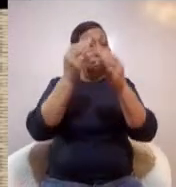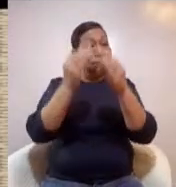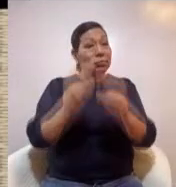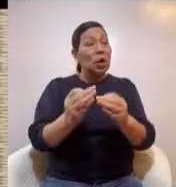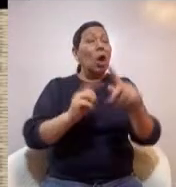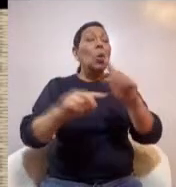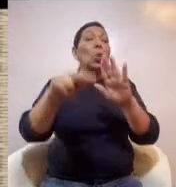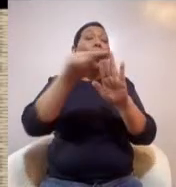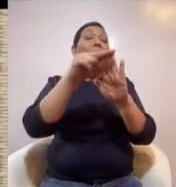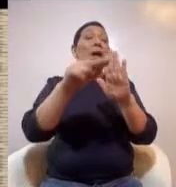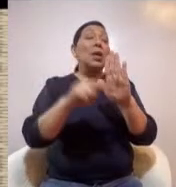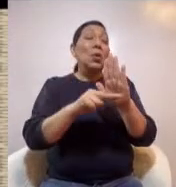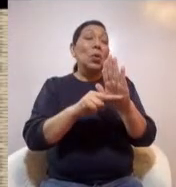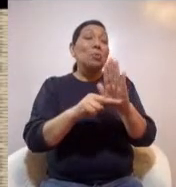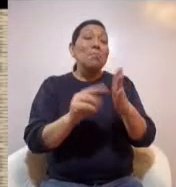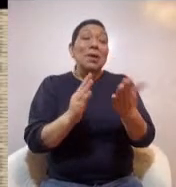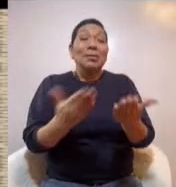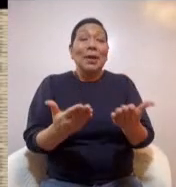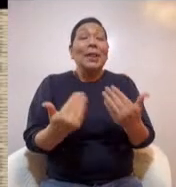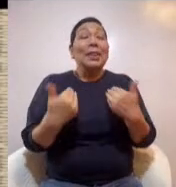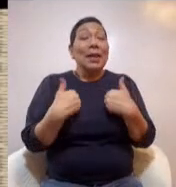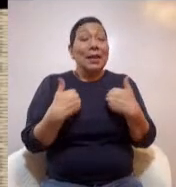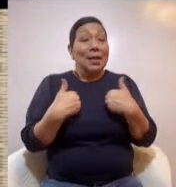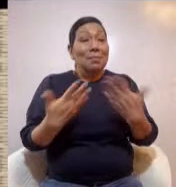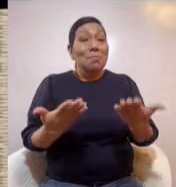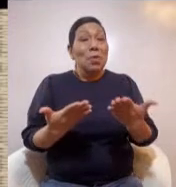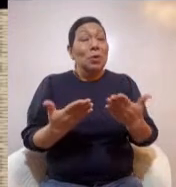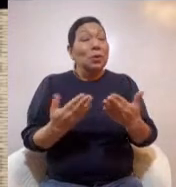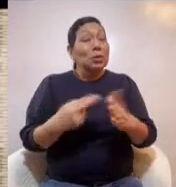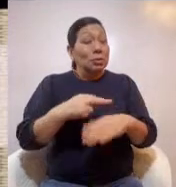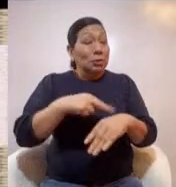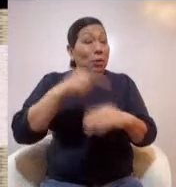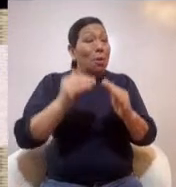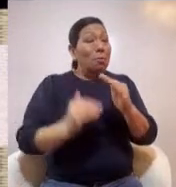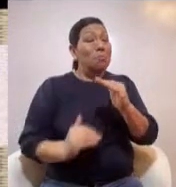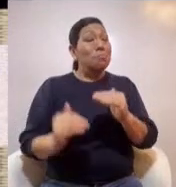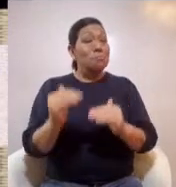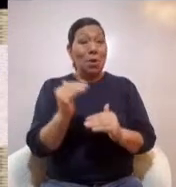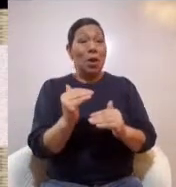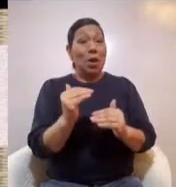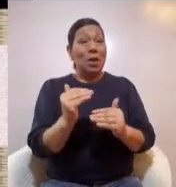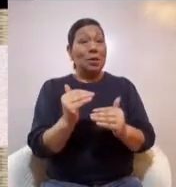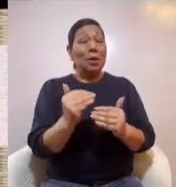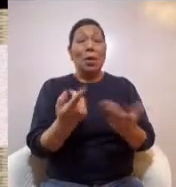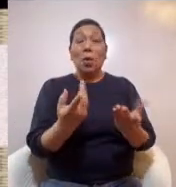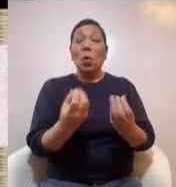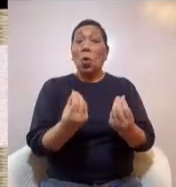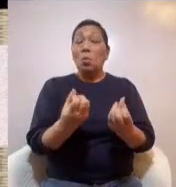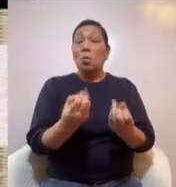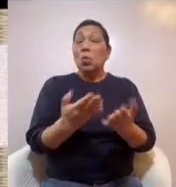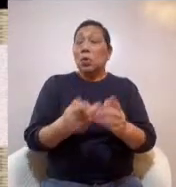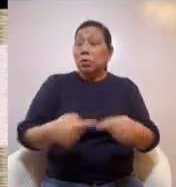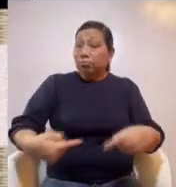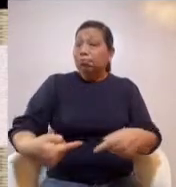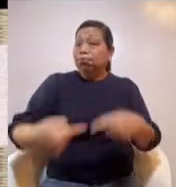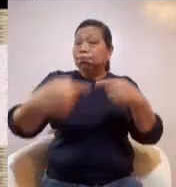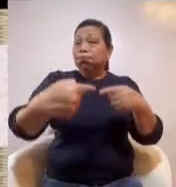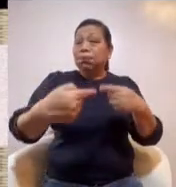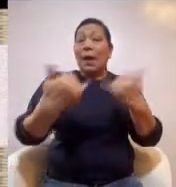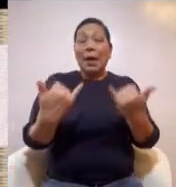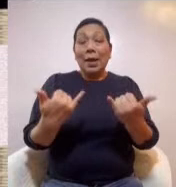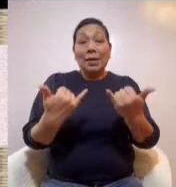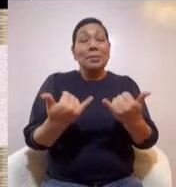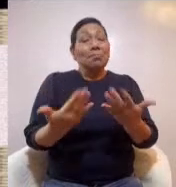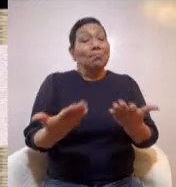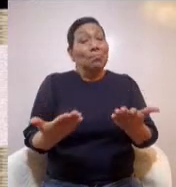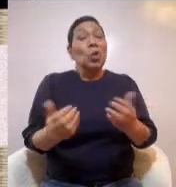en la definición de algunas normas. Digamos, tenemos una región muy amplia, una región con muchos desafíos y